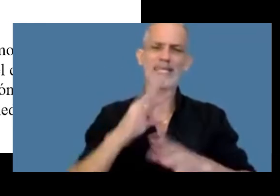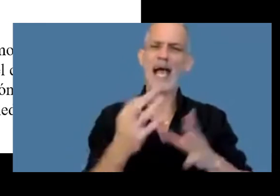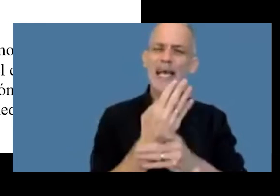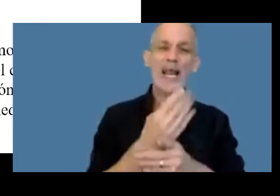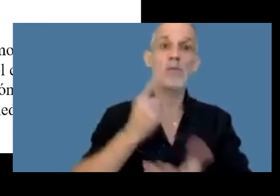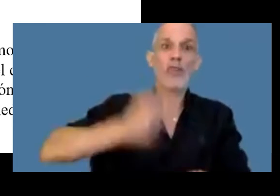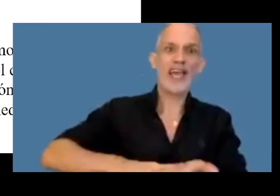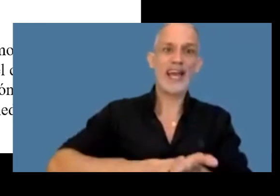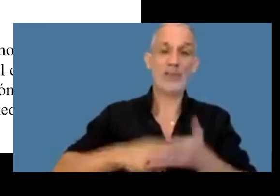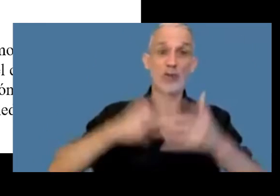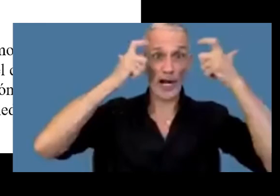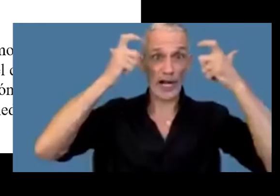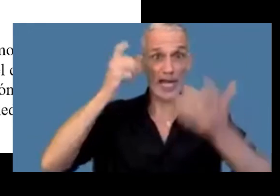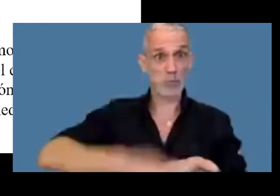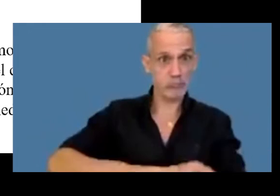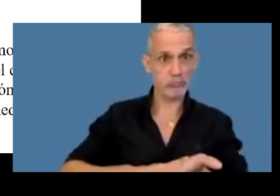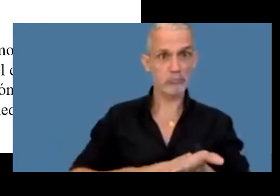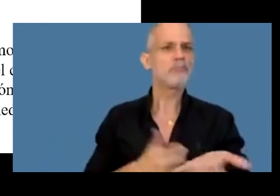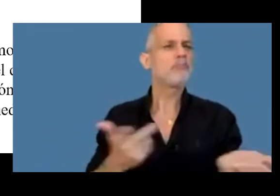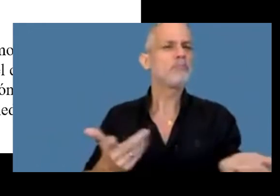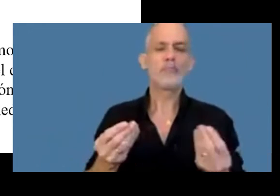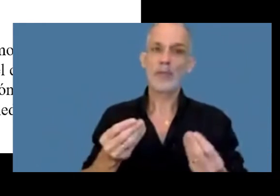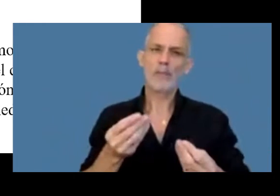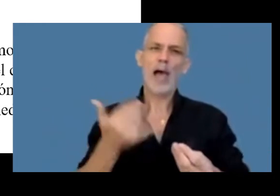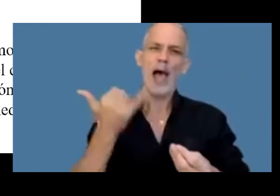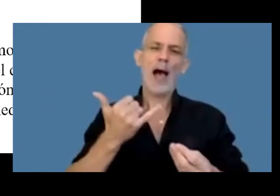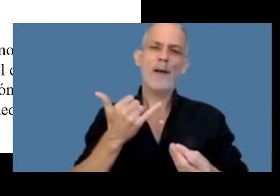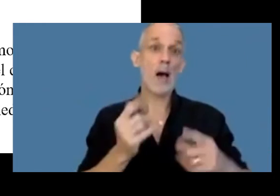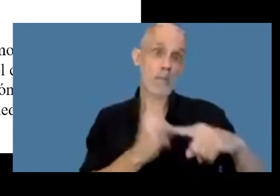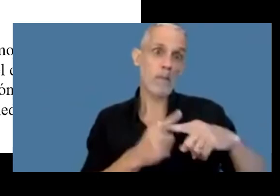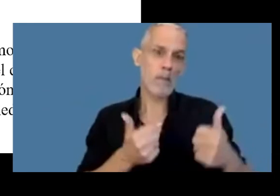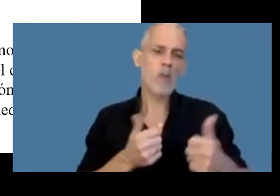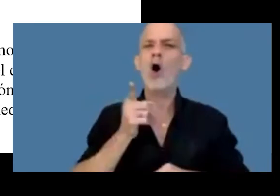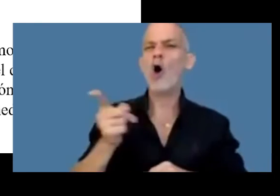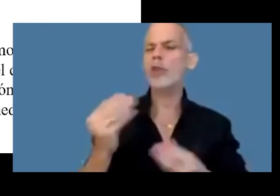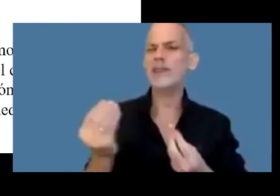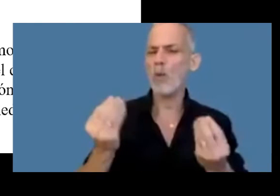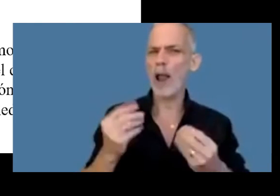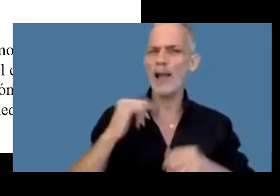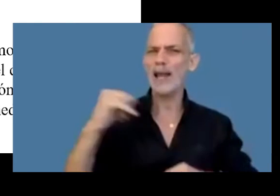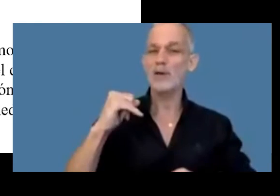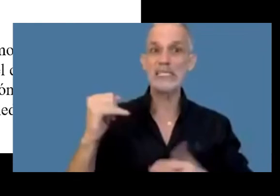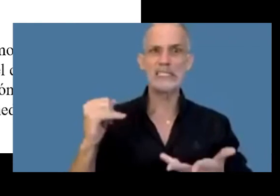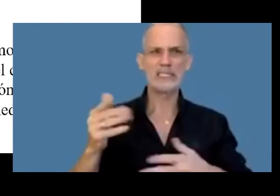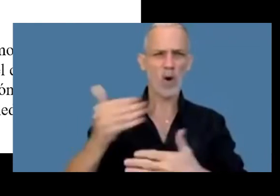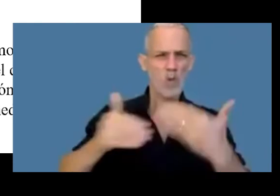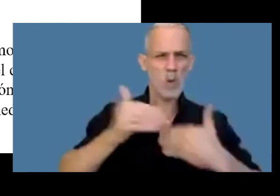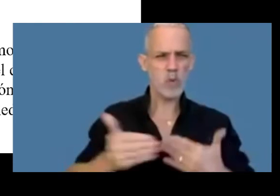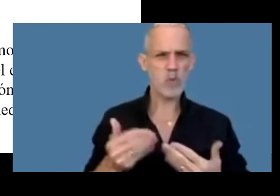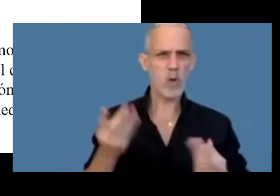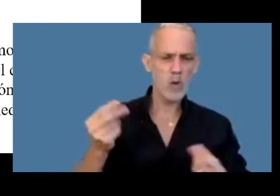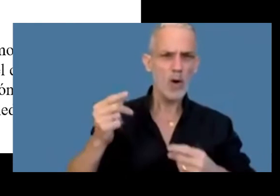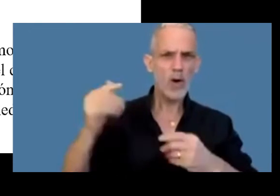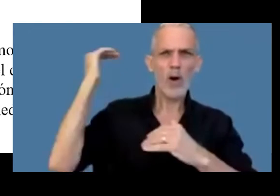real, pero así como tenía un pro, tenía un contra, porque retrasaba la amortización de las